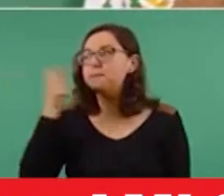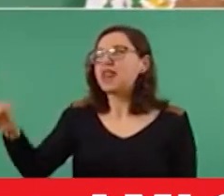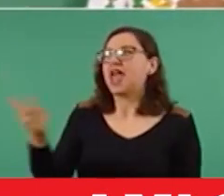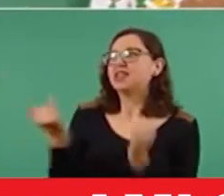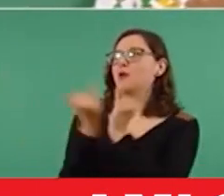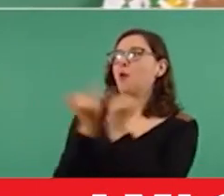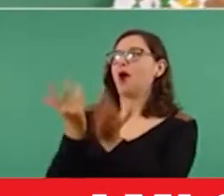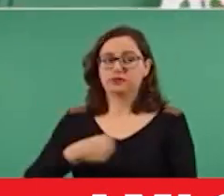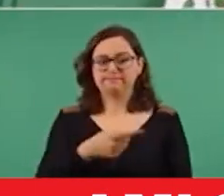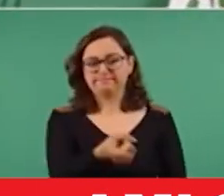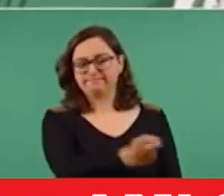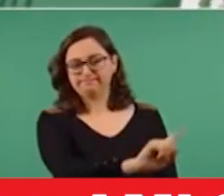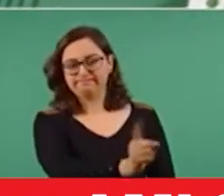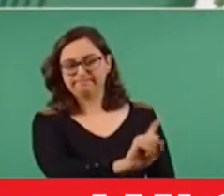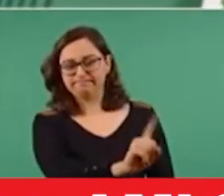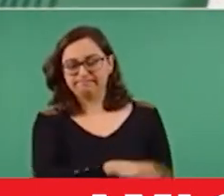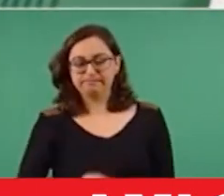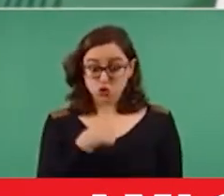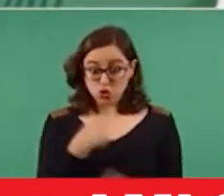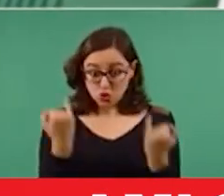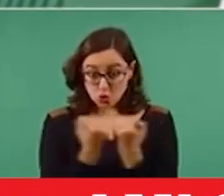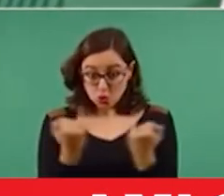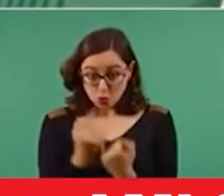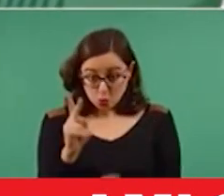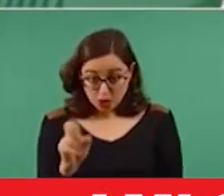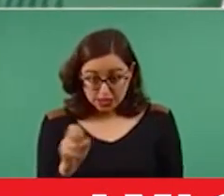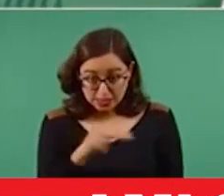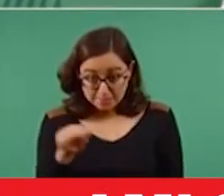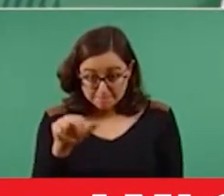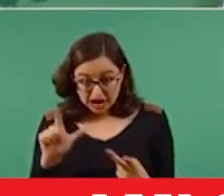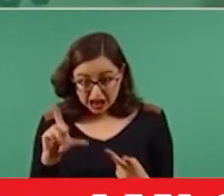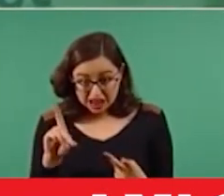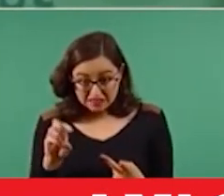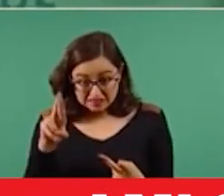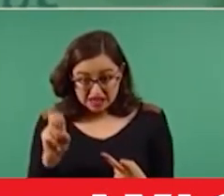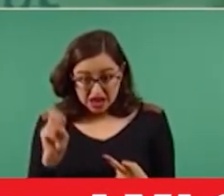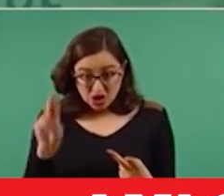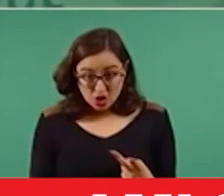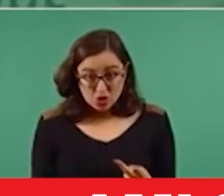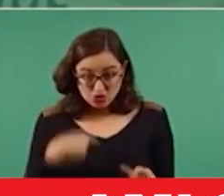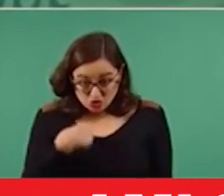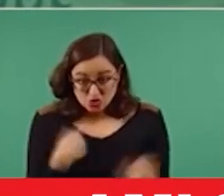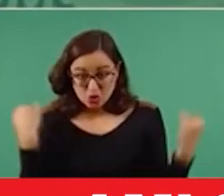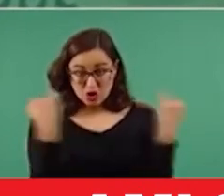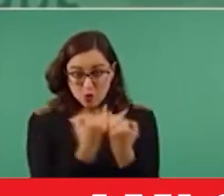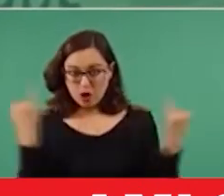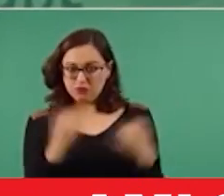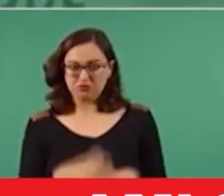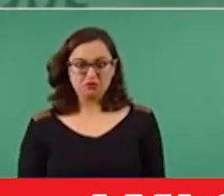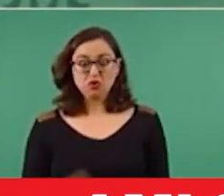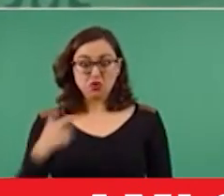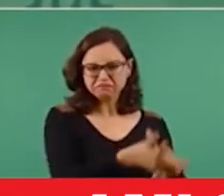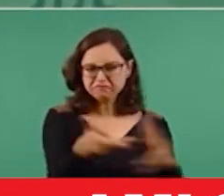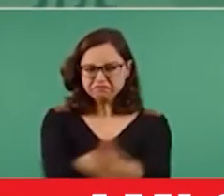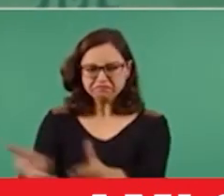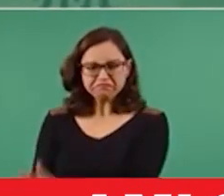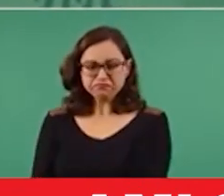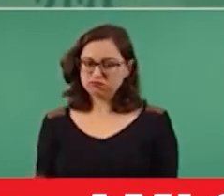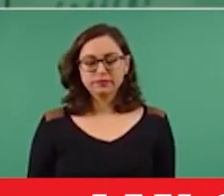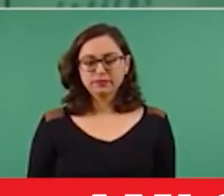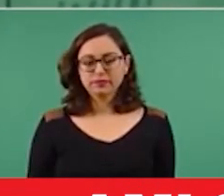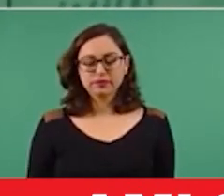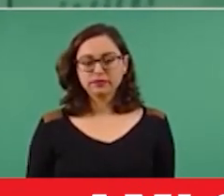No, yo no soy Peña, ni soy Felipe Calderón, no soy partidario del mátalos en caliente,